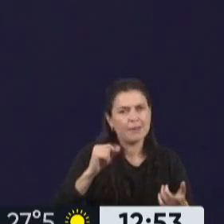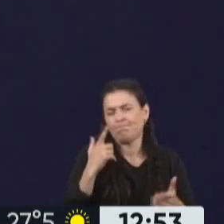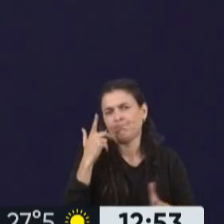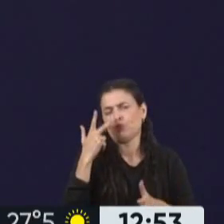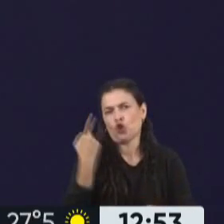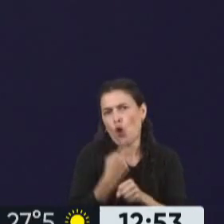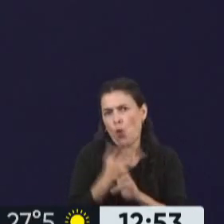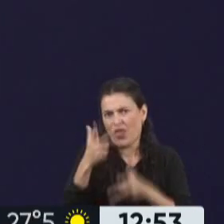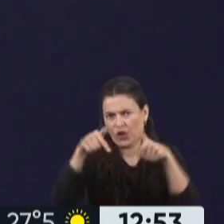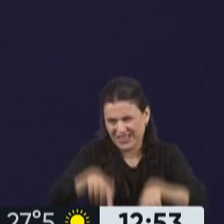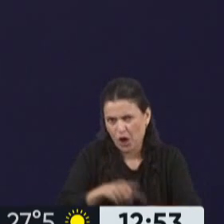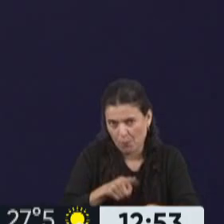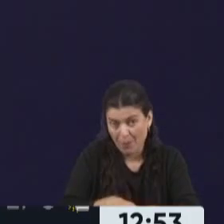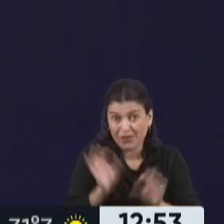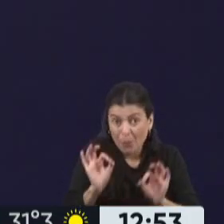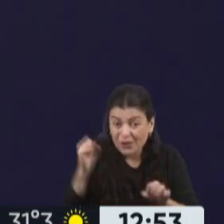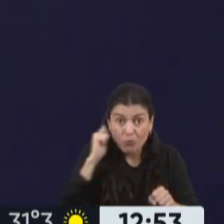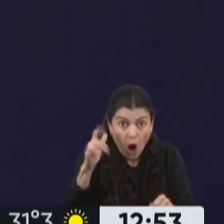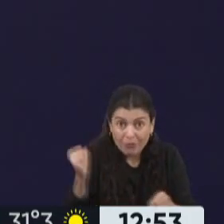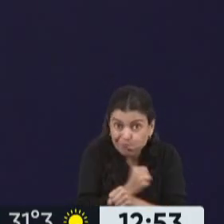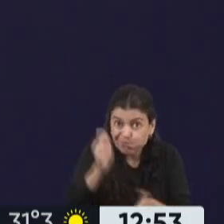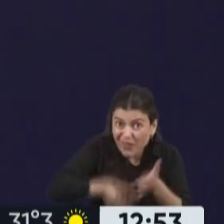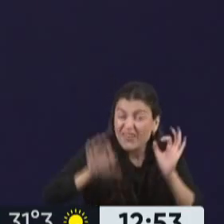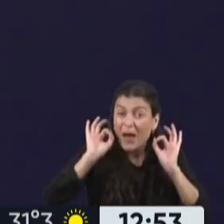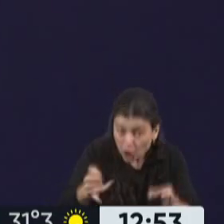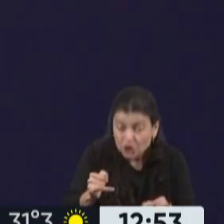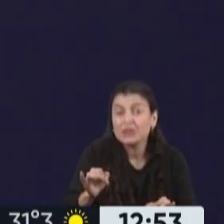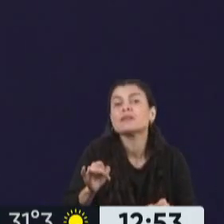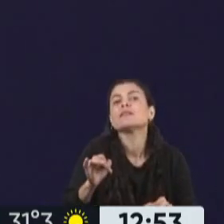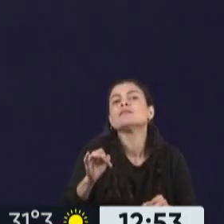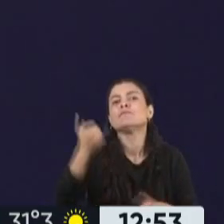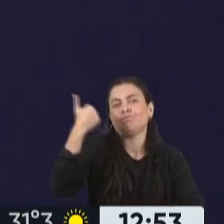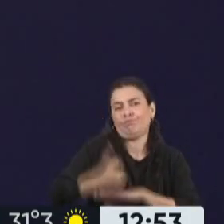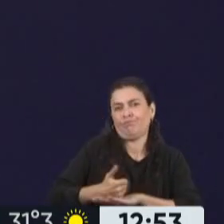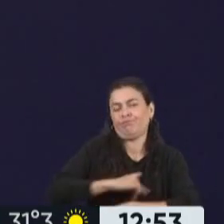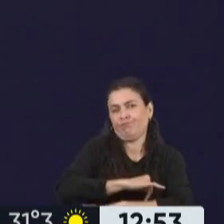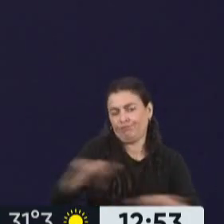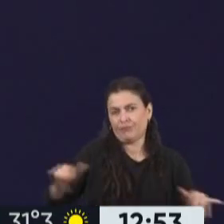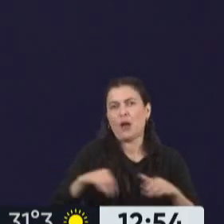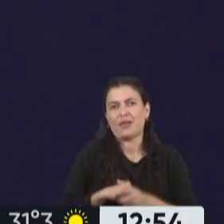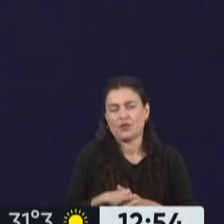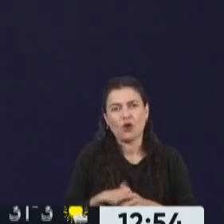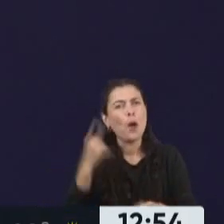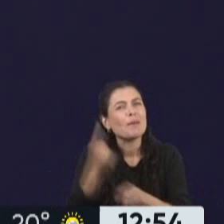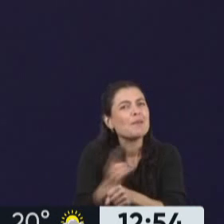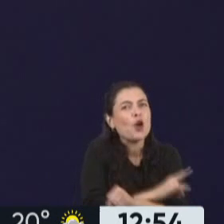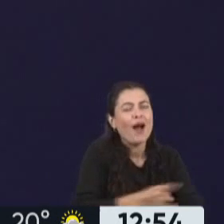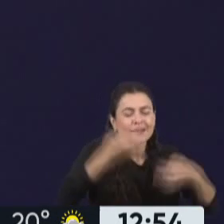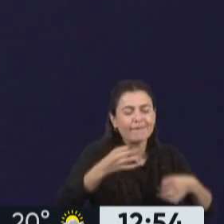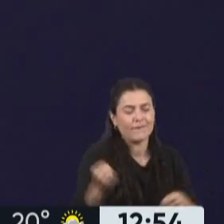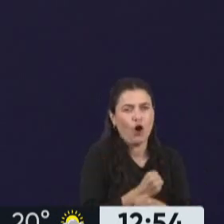cuando efectivamente esté todo hasta el último punto plasmado en el